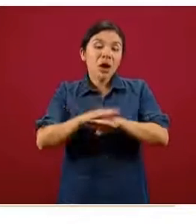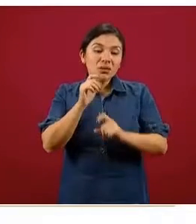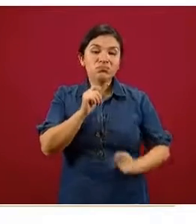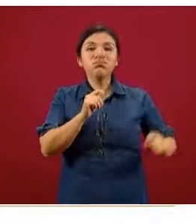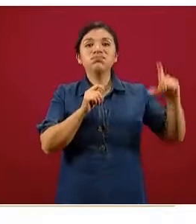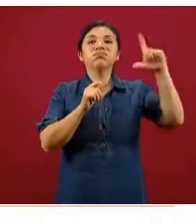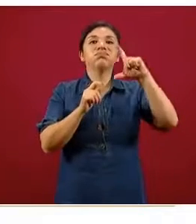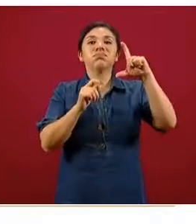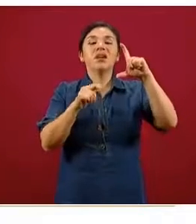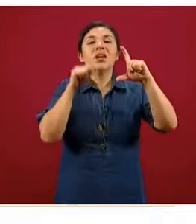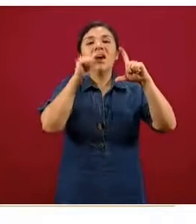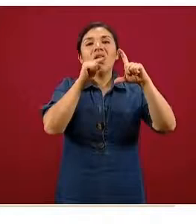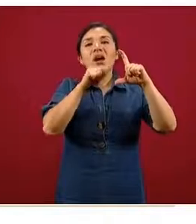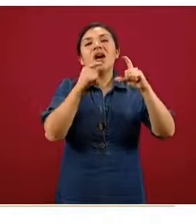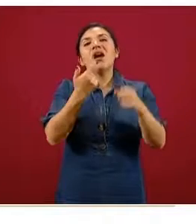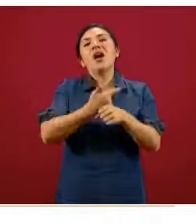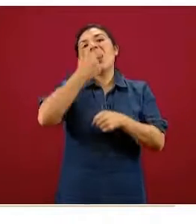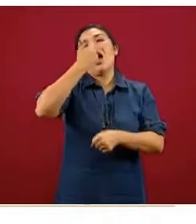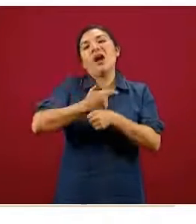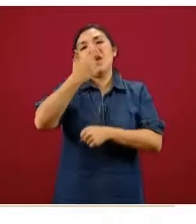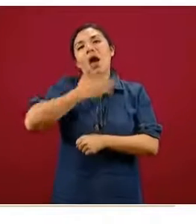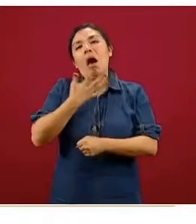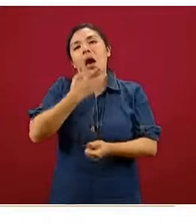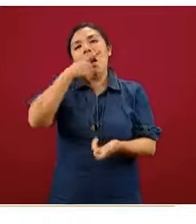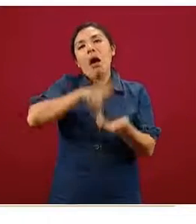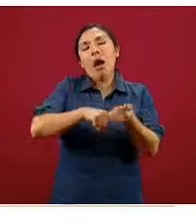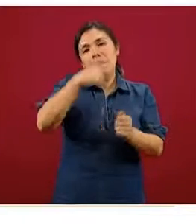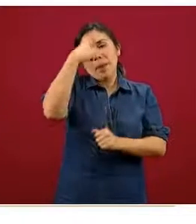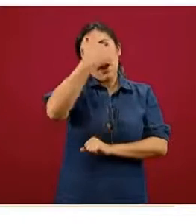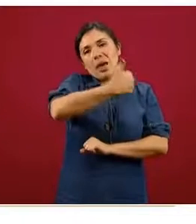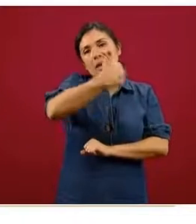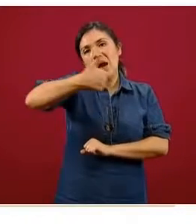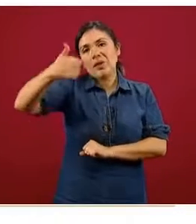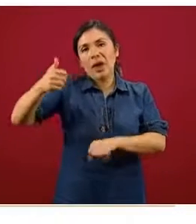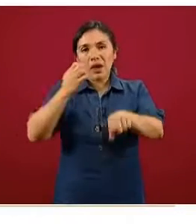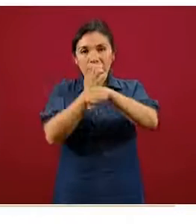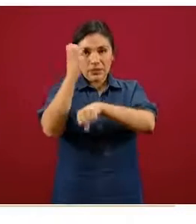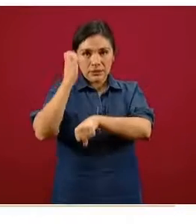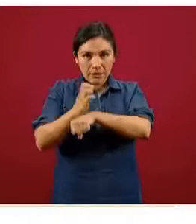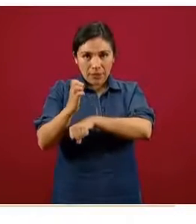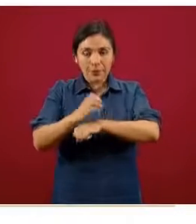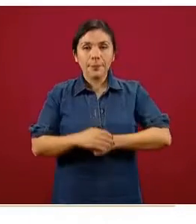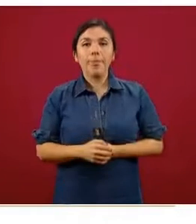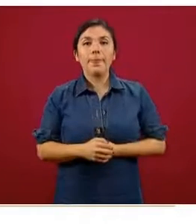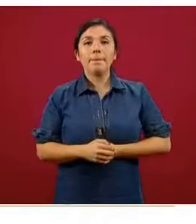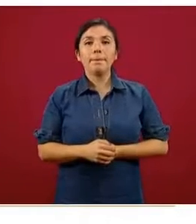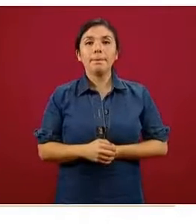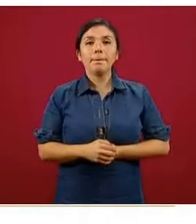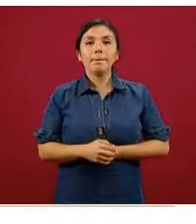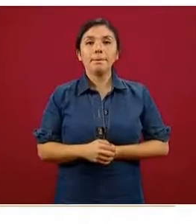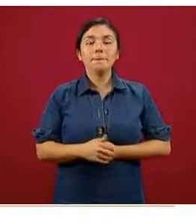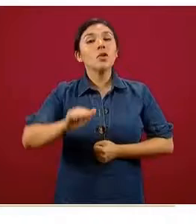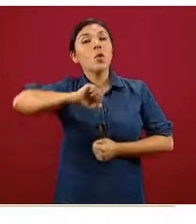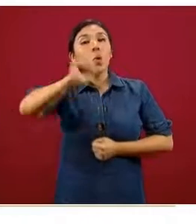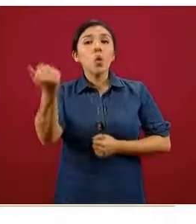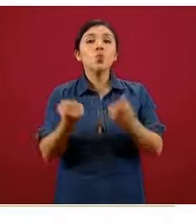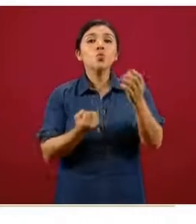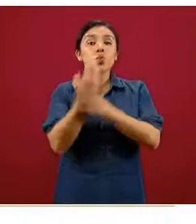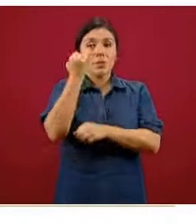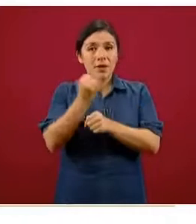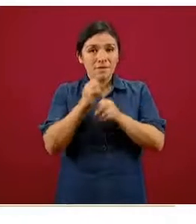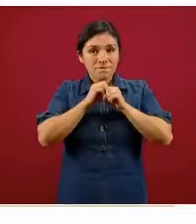incrementar la afectación que están teniendo para cada una de ellas. Ahora vamos a ver una nueva